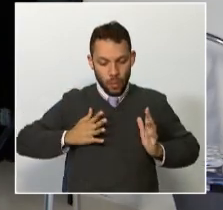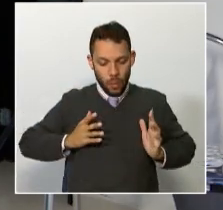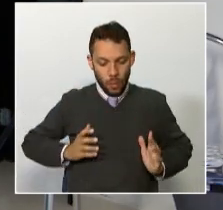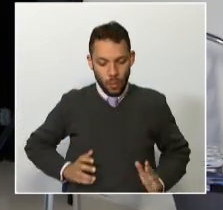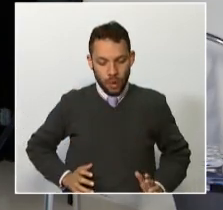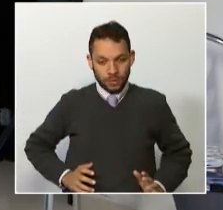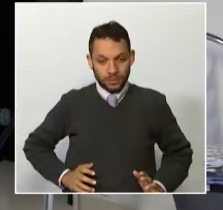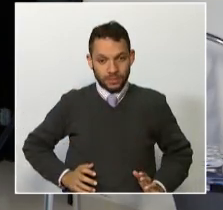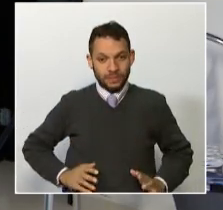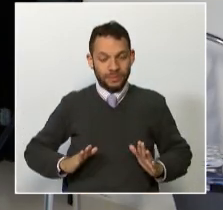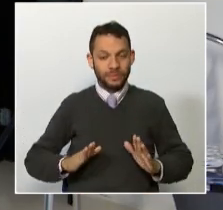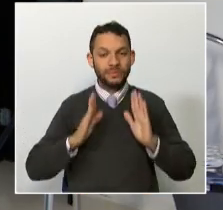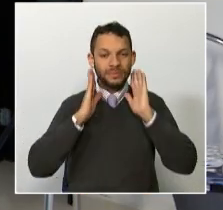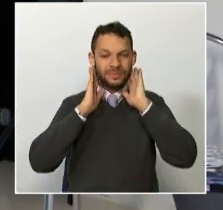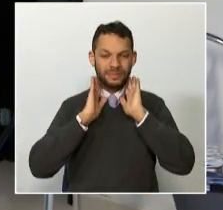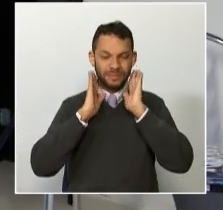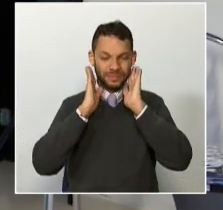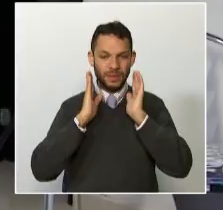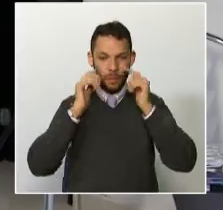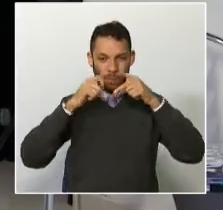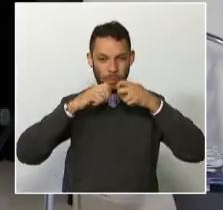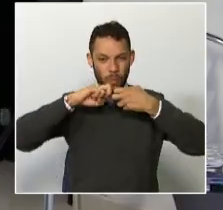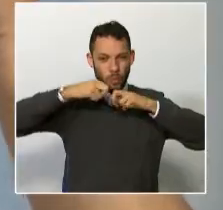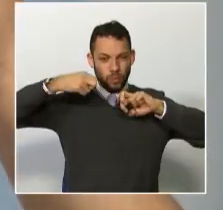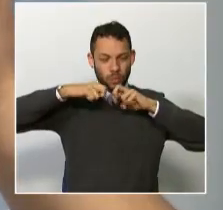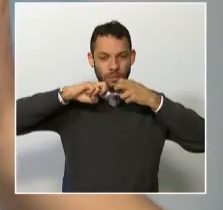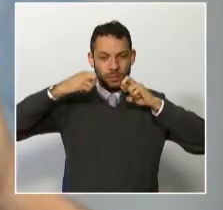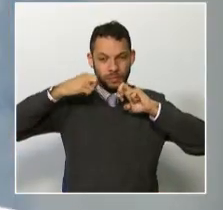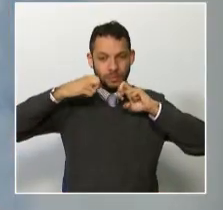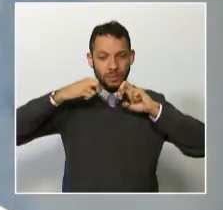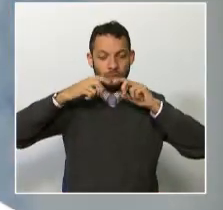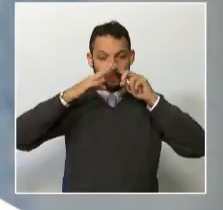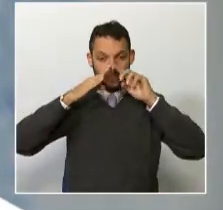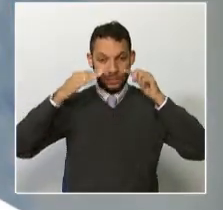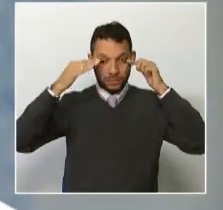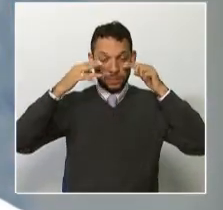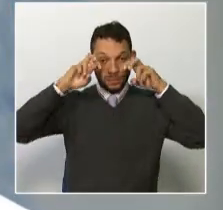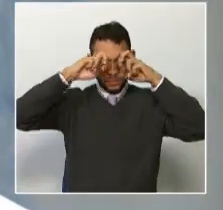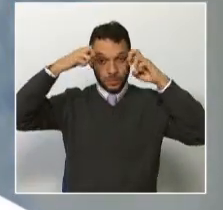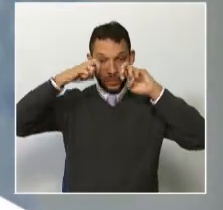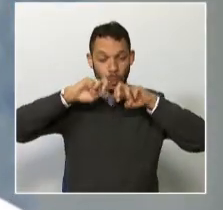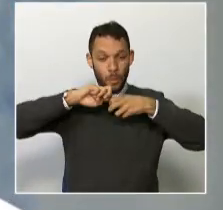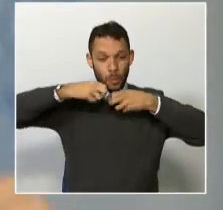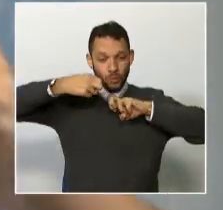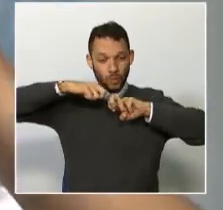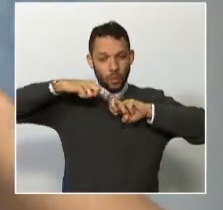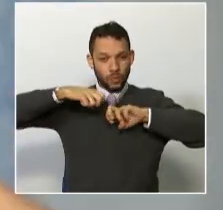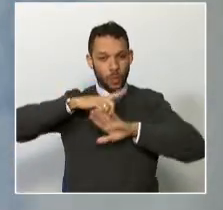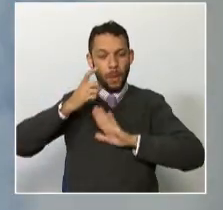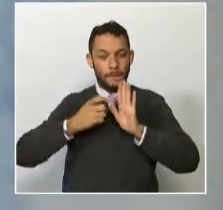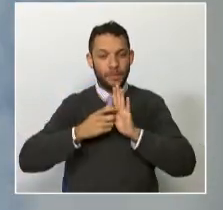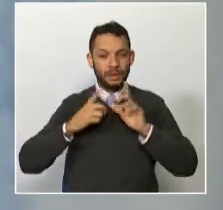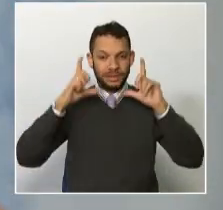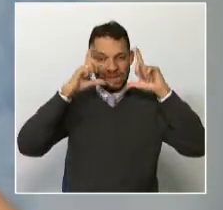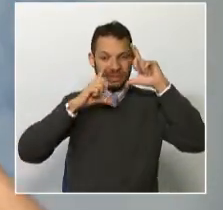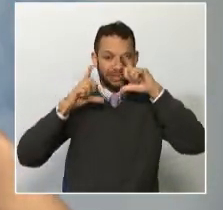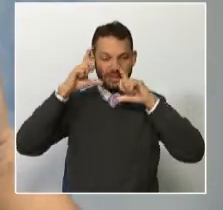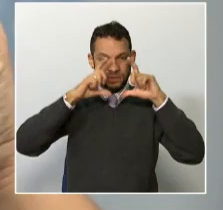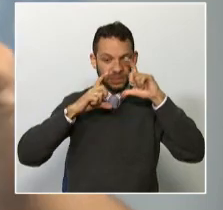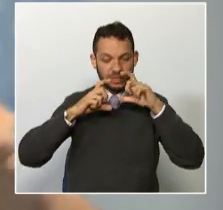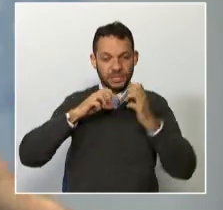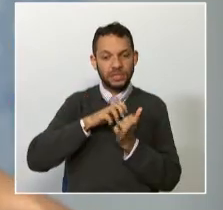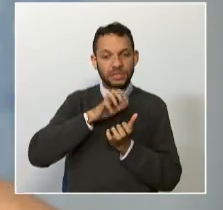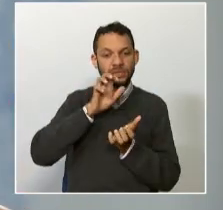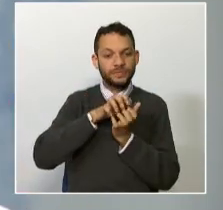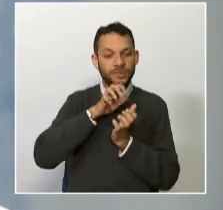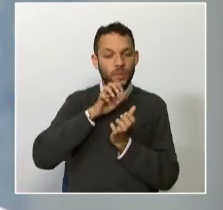de la musculatura temporomandibular, supramandibular, perdón. O sea, todos los masticatorios. Exacto, todos los masticatorios,